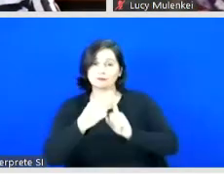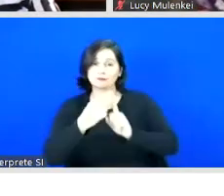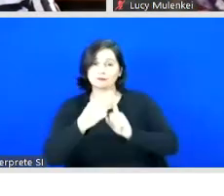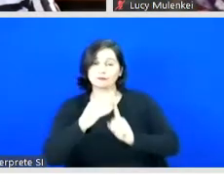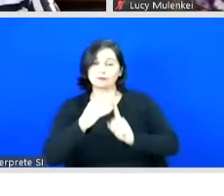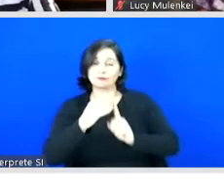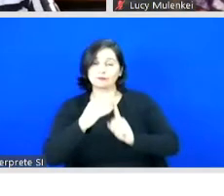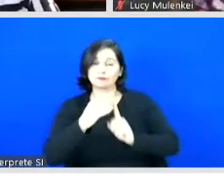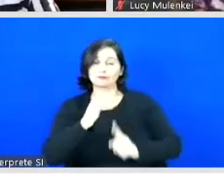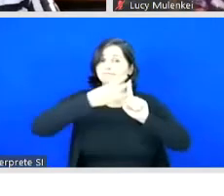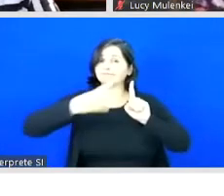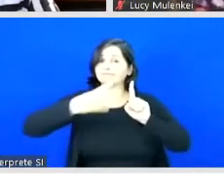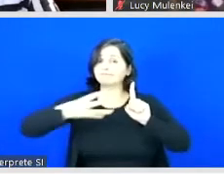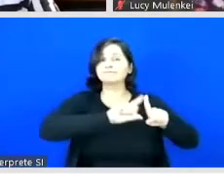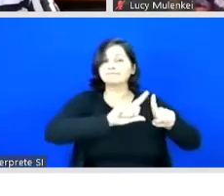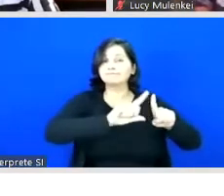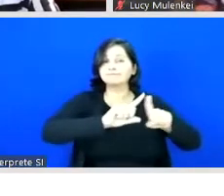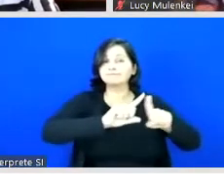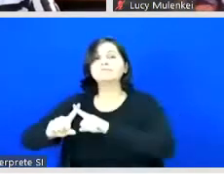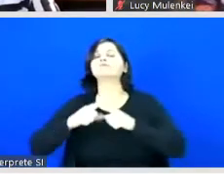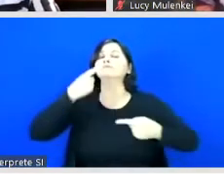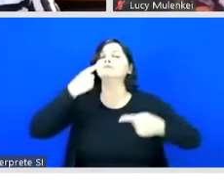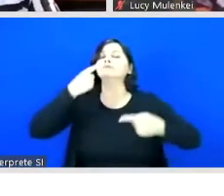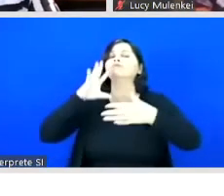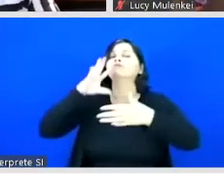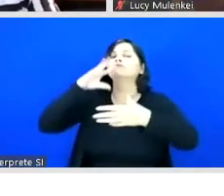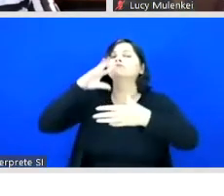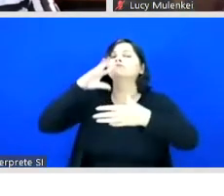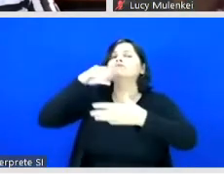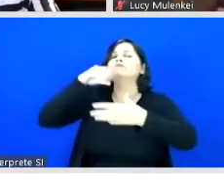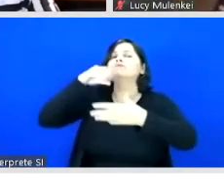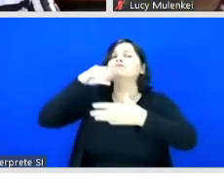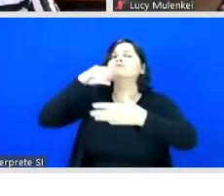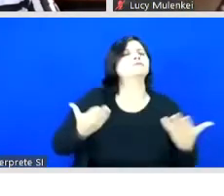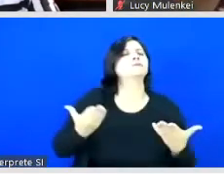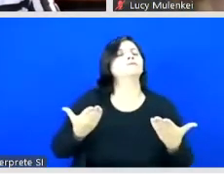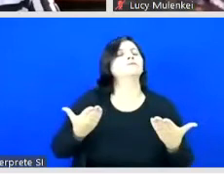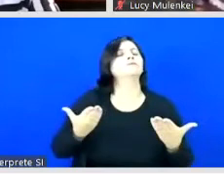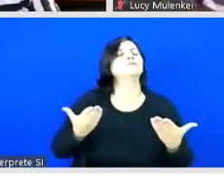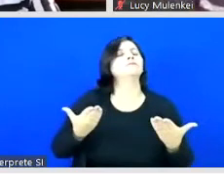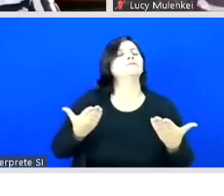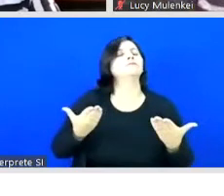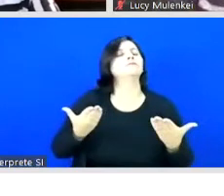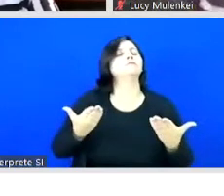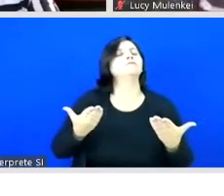pasa también por promover una gestión sostenible de los recursos naturales y de considerar el rol que tienen los